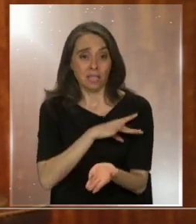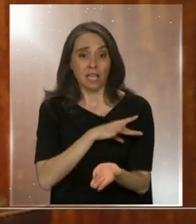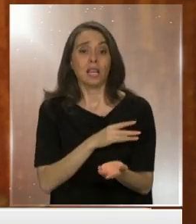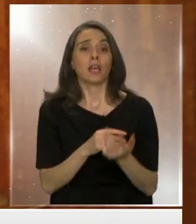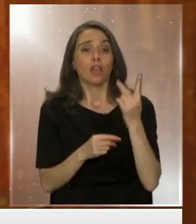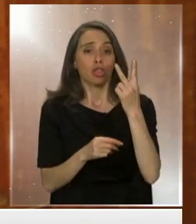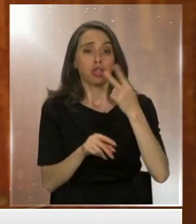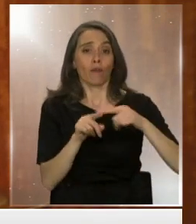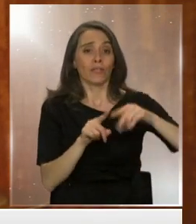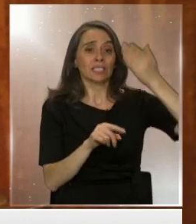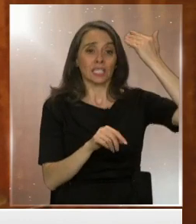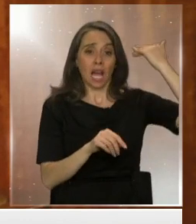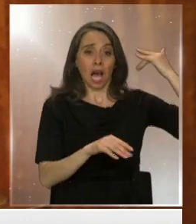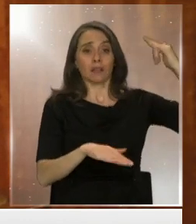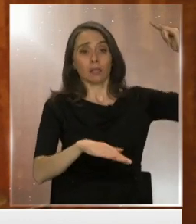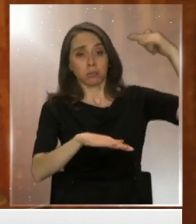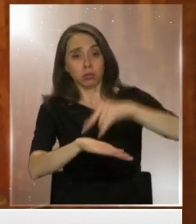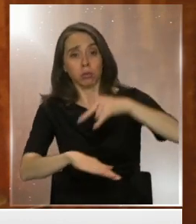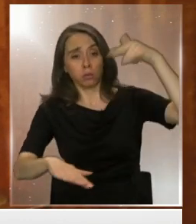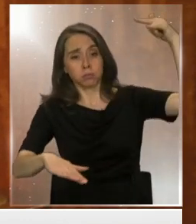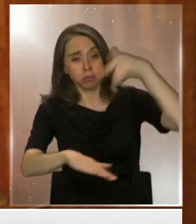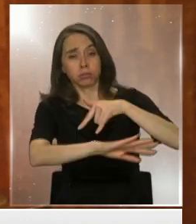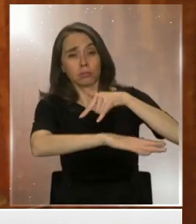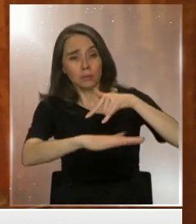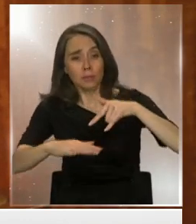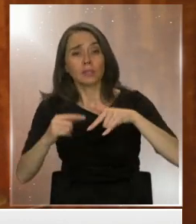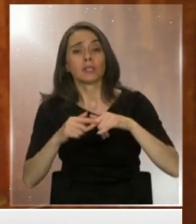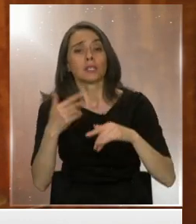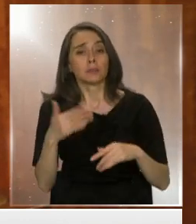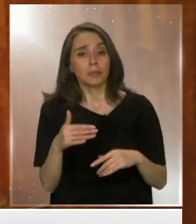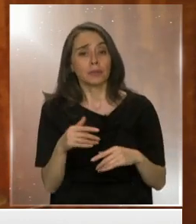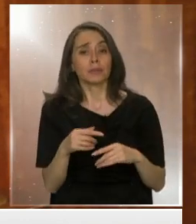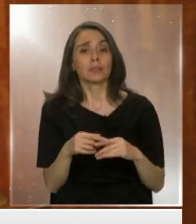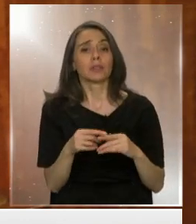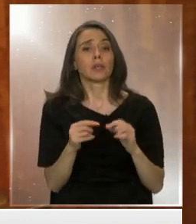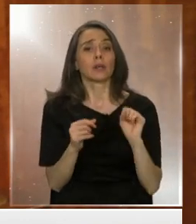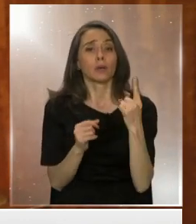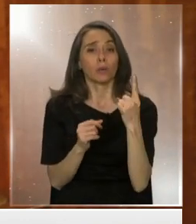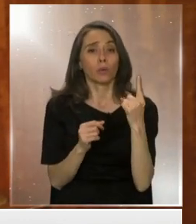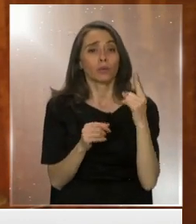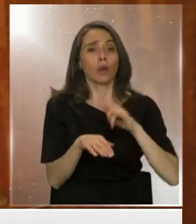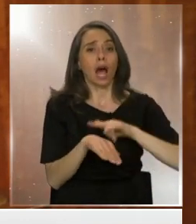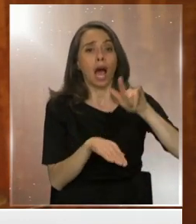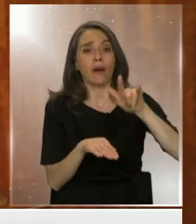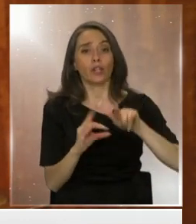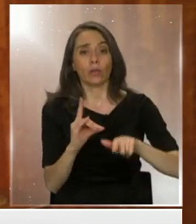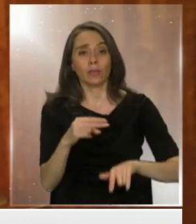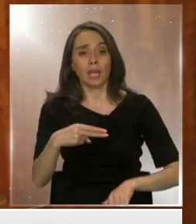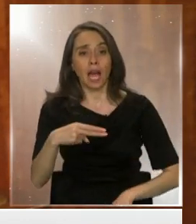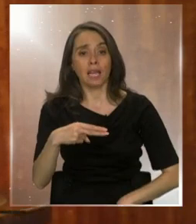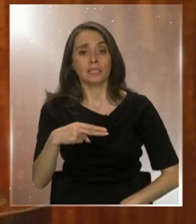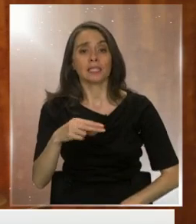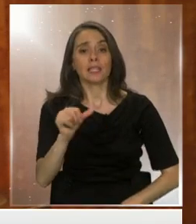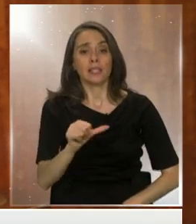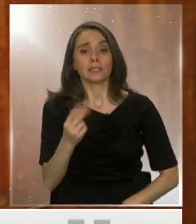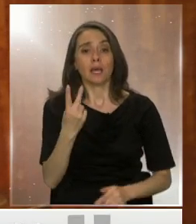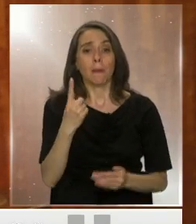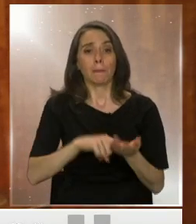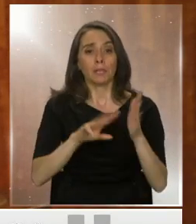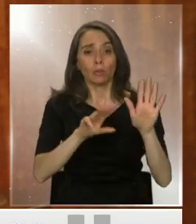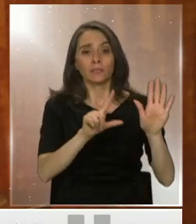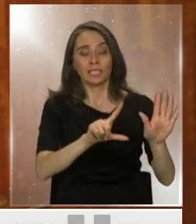habido dos accidentes anteriormente importantes uno de ellos fue el de hs 6 en año